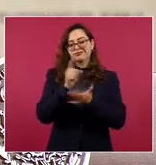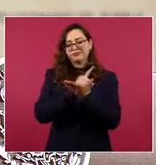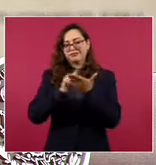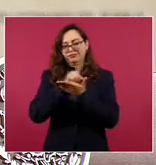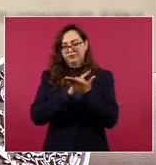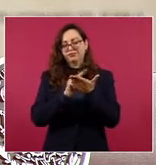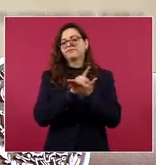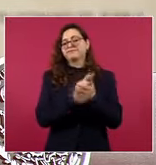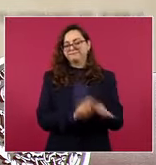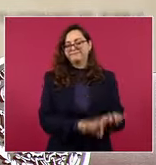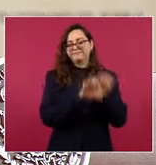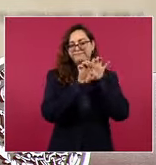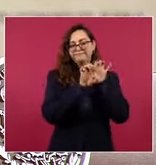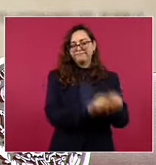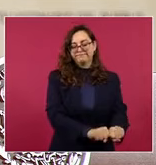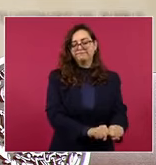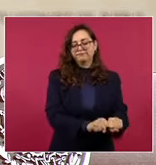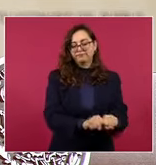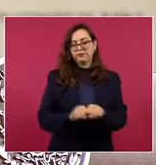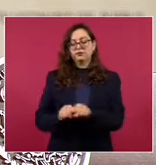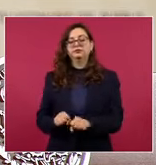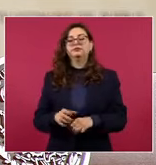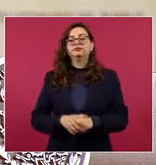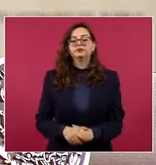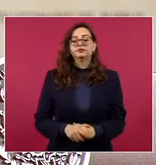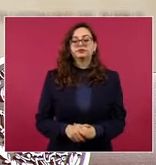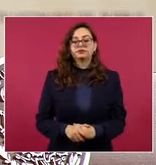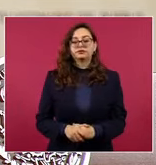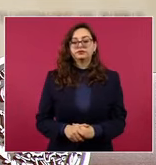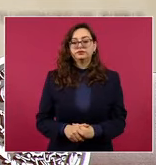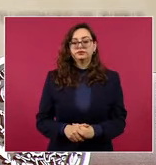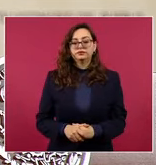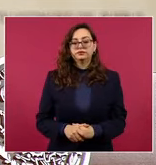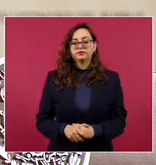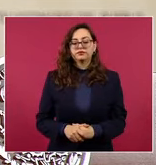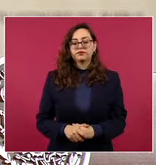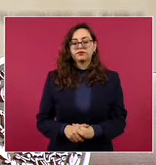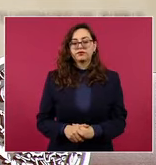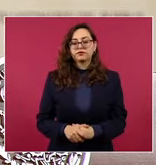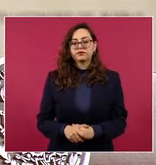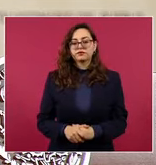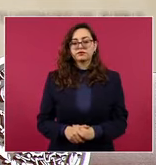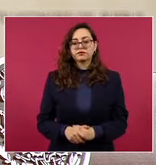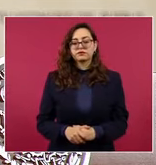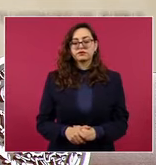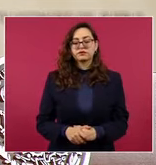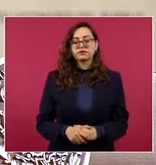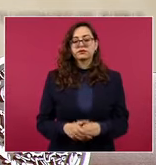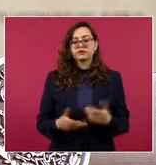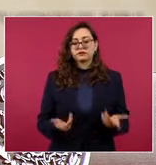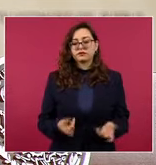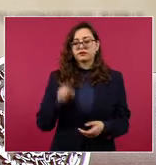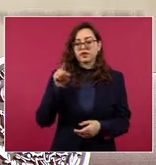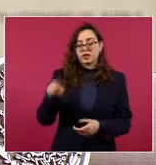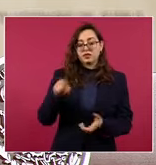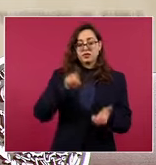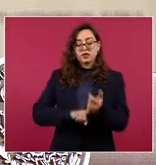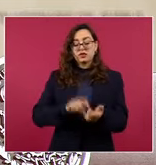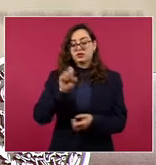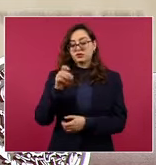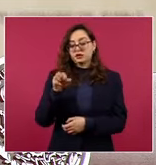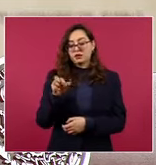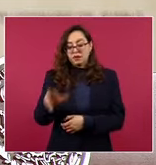del Laboratorio de Farmacología y Toxicología del Instituto de Investigación en Ciencias de la Salud de la Secretaría de